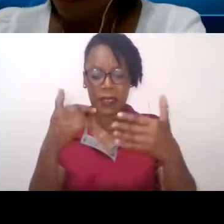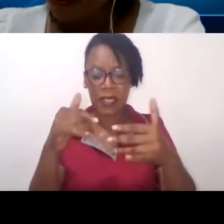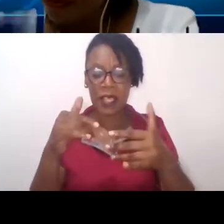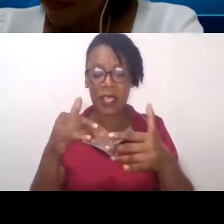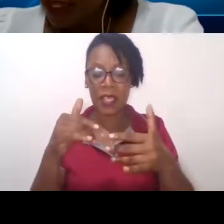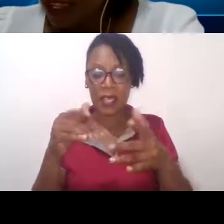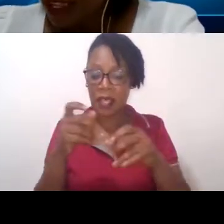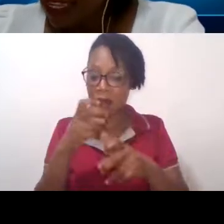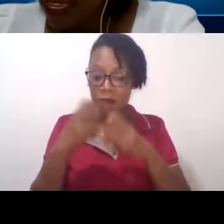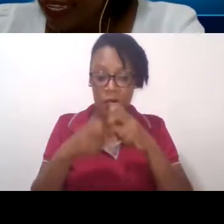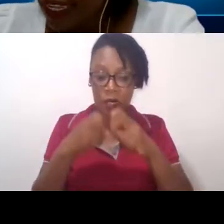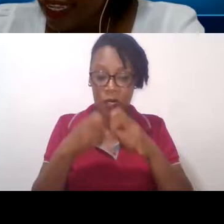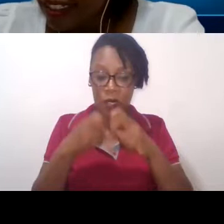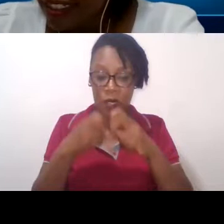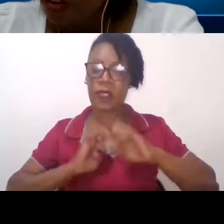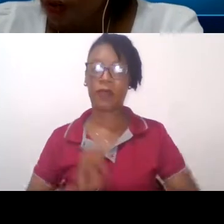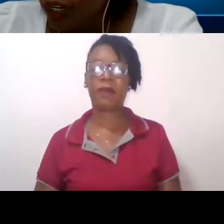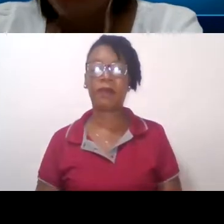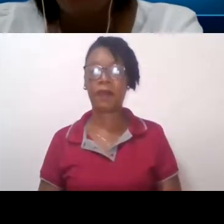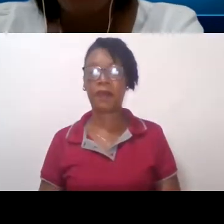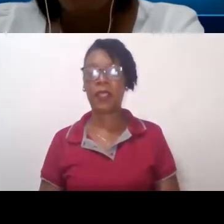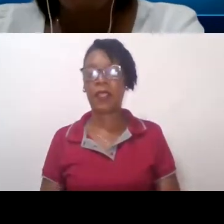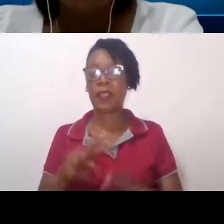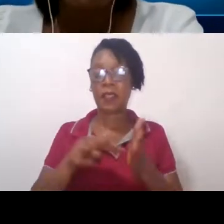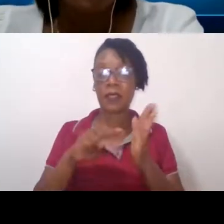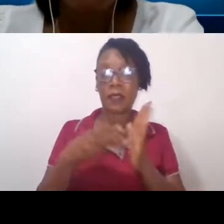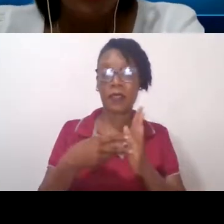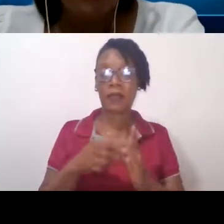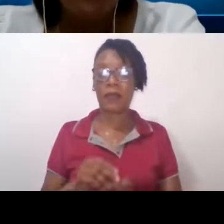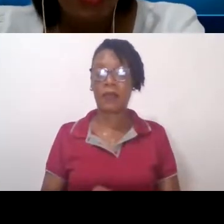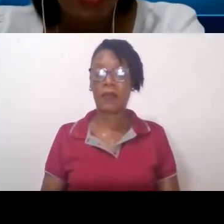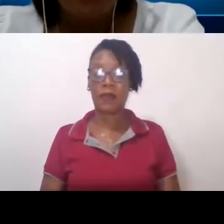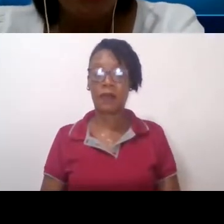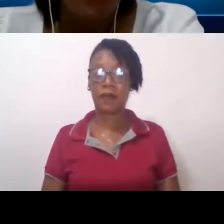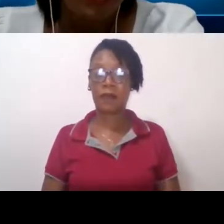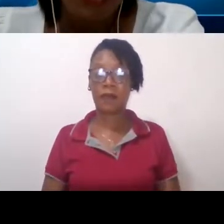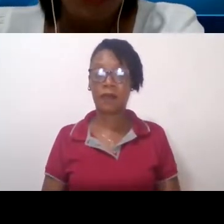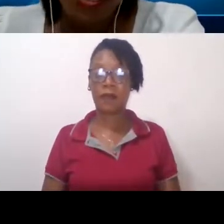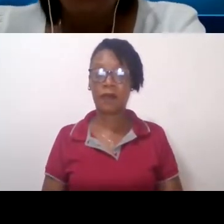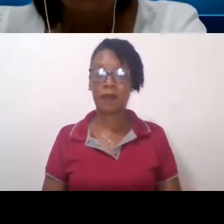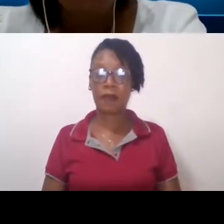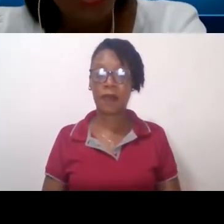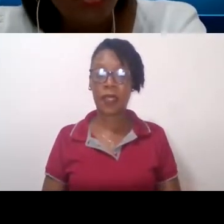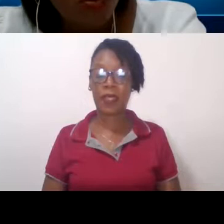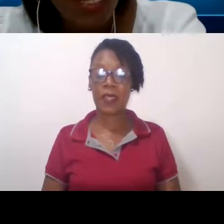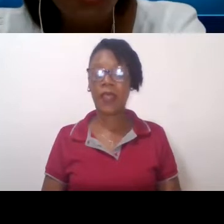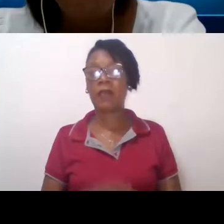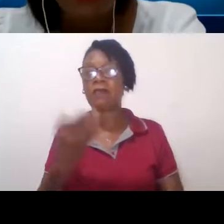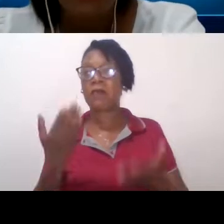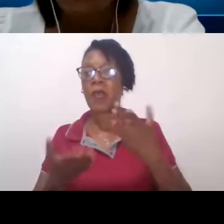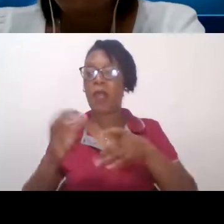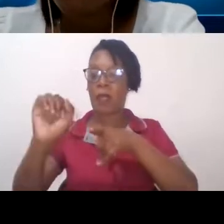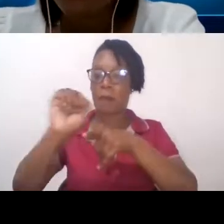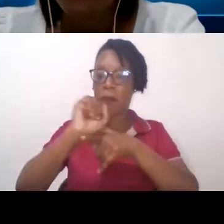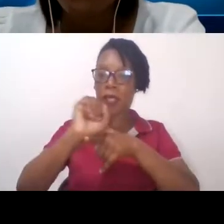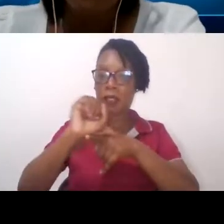emocionales. ¿En qué sentido? Bueno, cuando ustedes van a iniciar su práctica educativa, cuando van a iniciar su clase en la